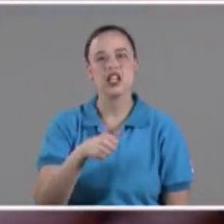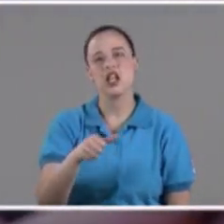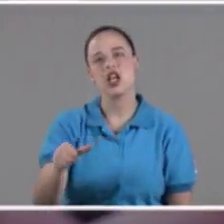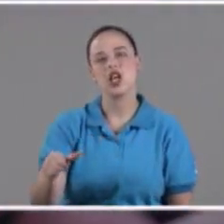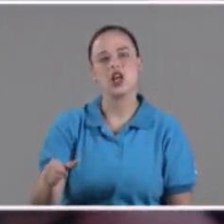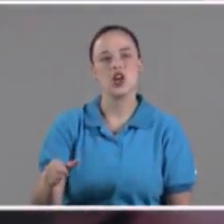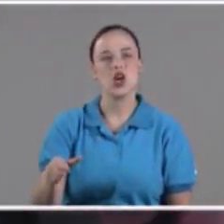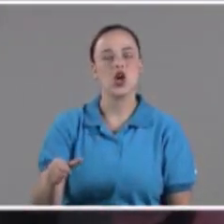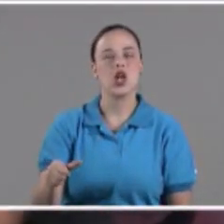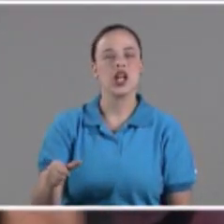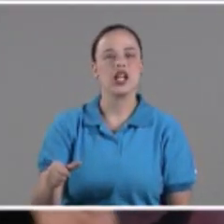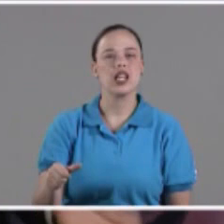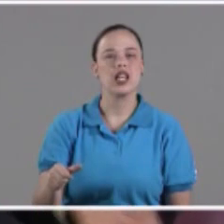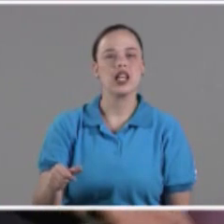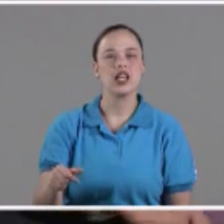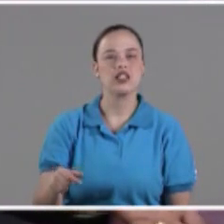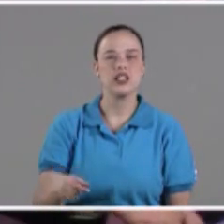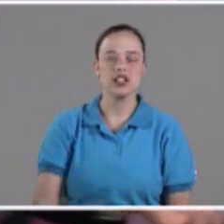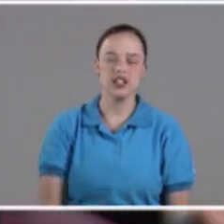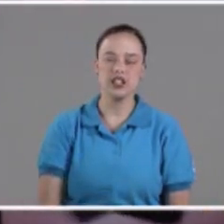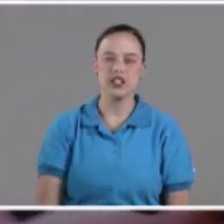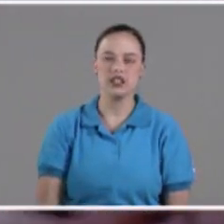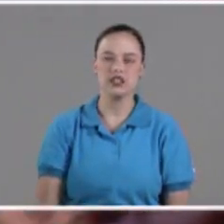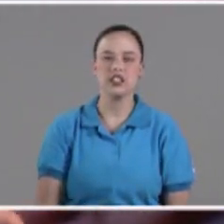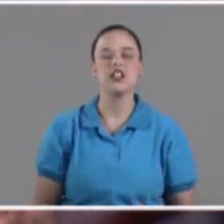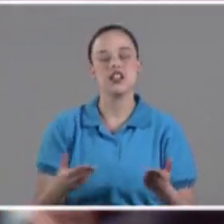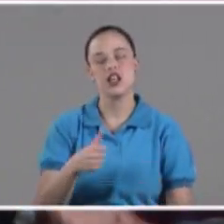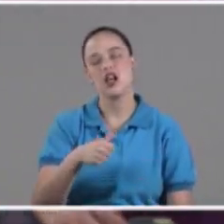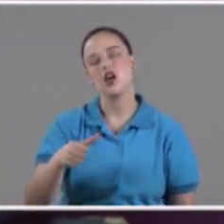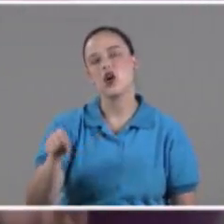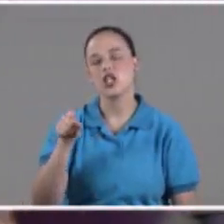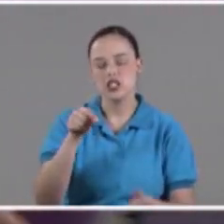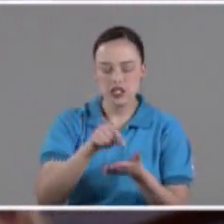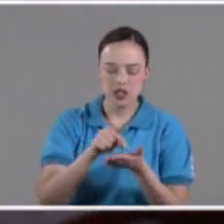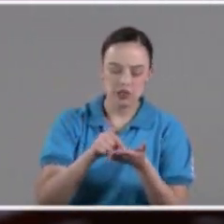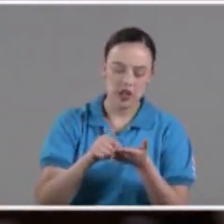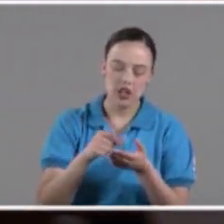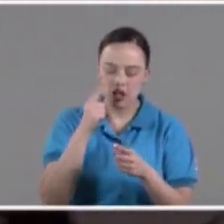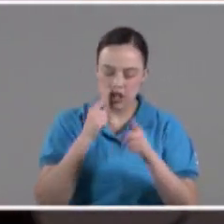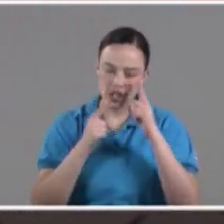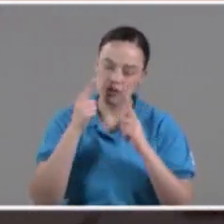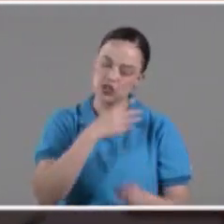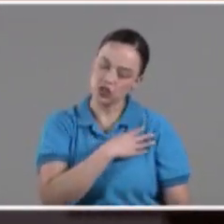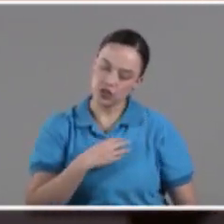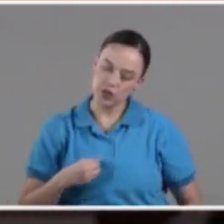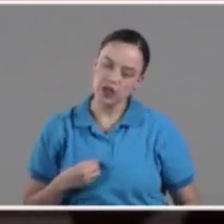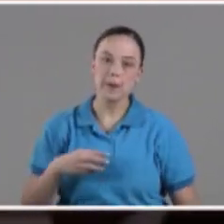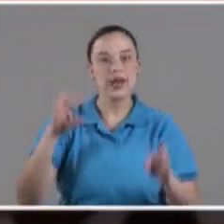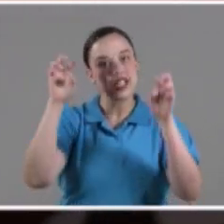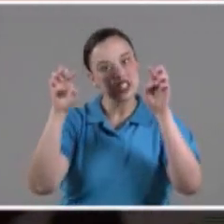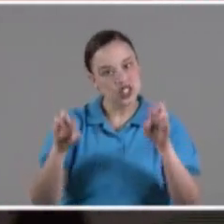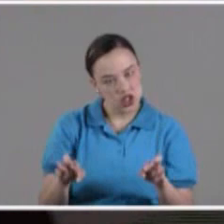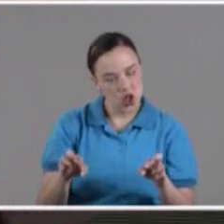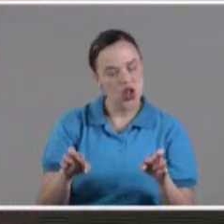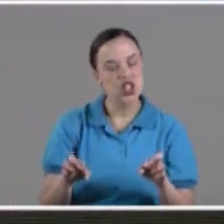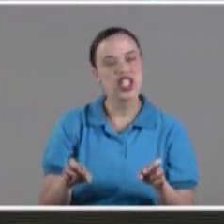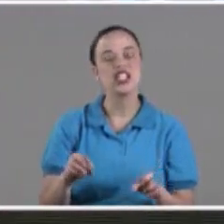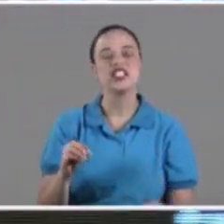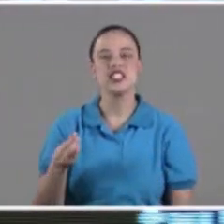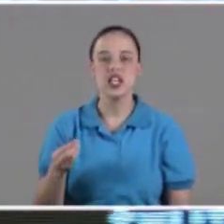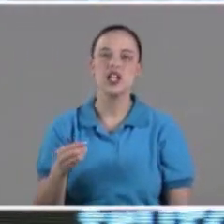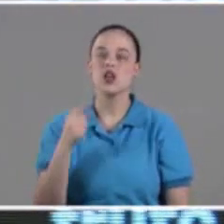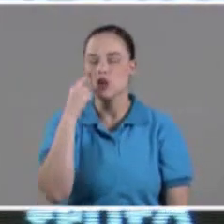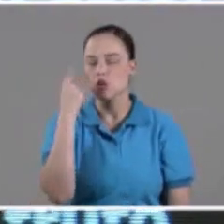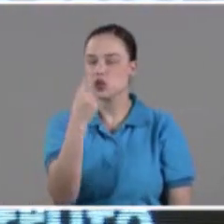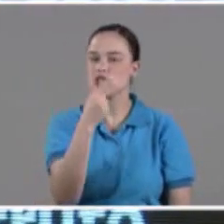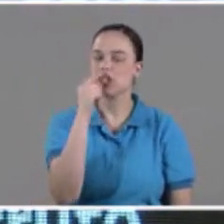riega que se mía las lágrimas de sufrimiento la persecución gente comprometida con el Señor Hermano